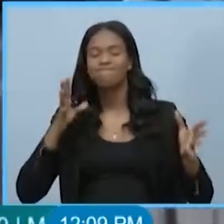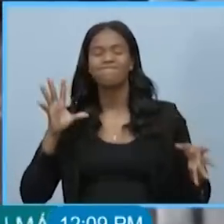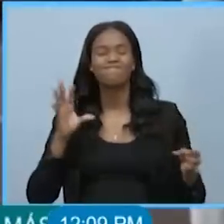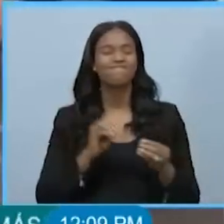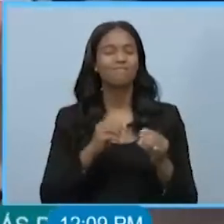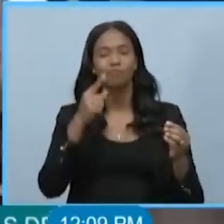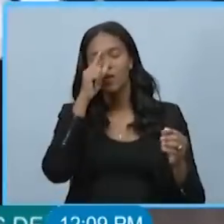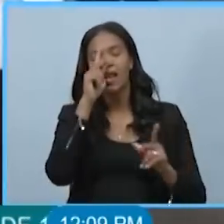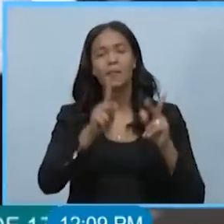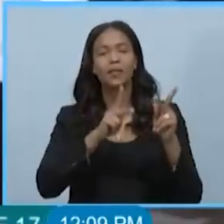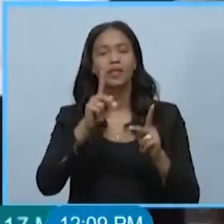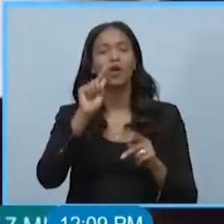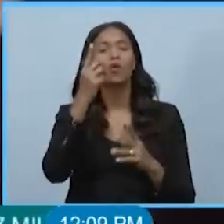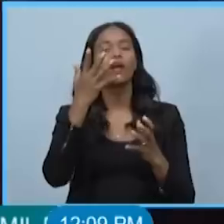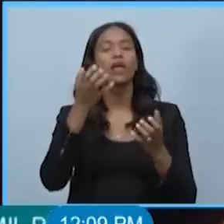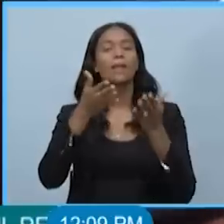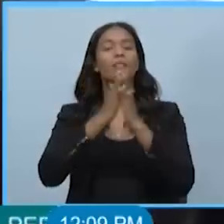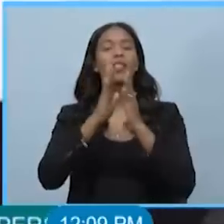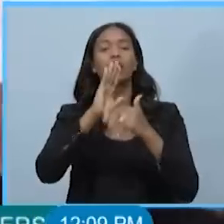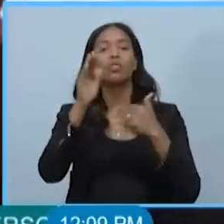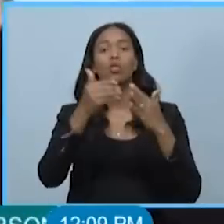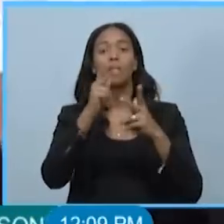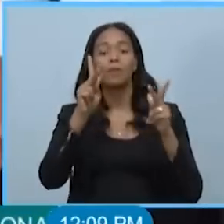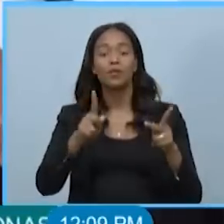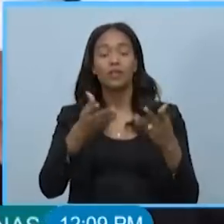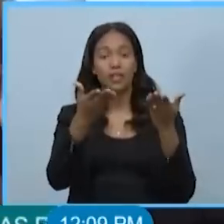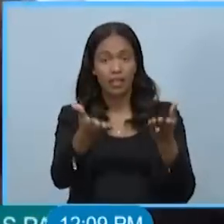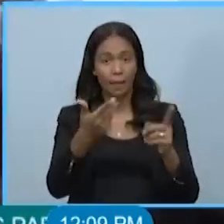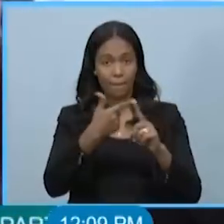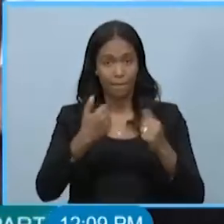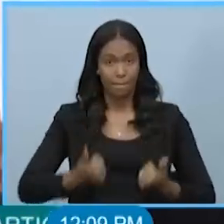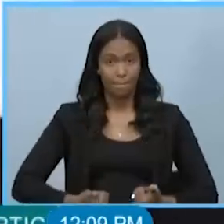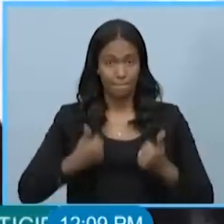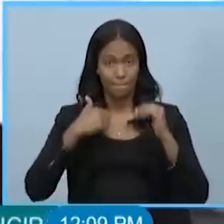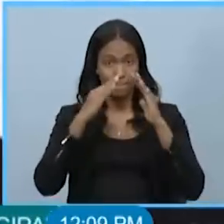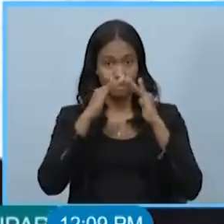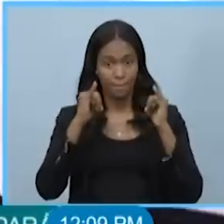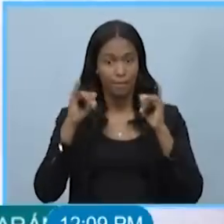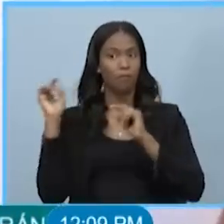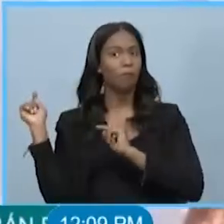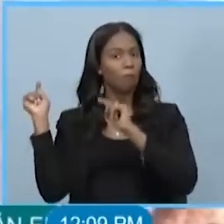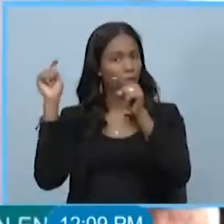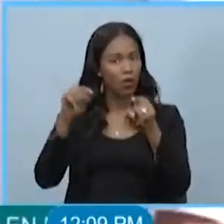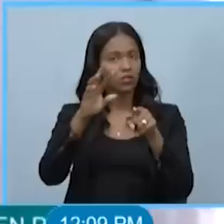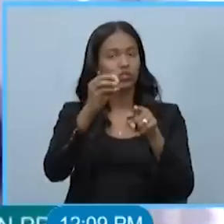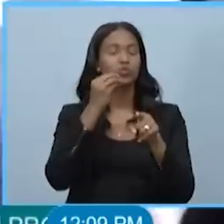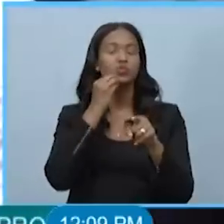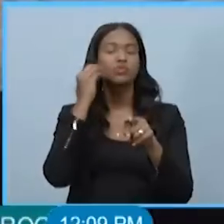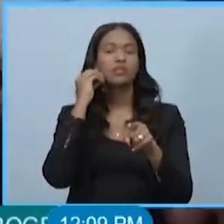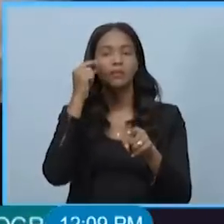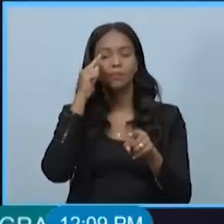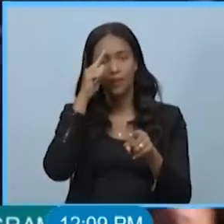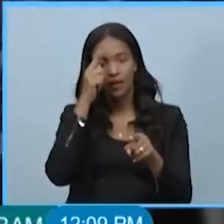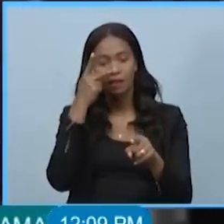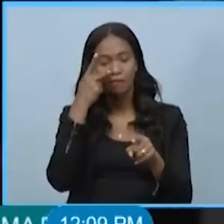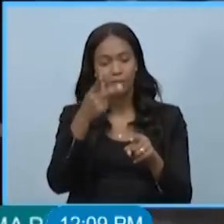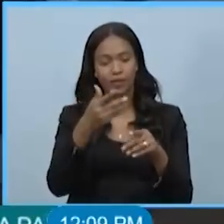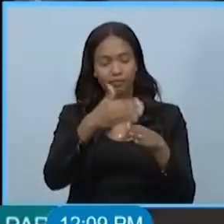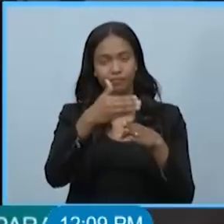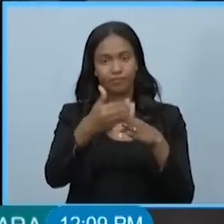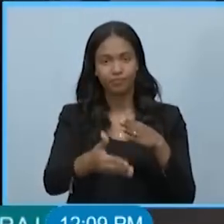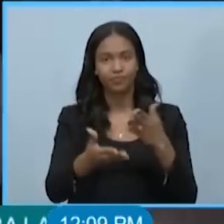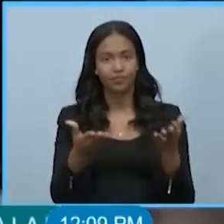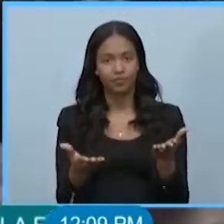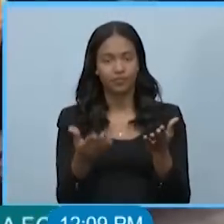que pidió es que todos los municipios de Higüey acudiesen hasta su residencia para darles el último